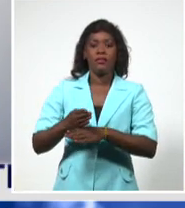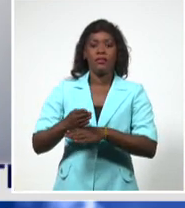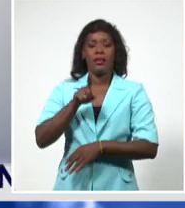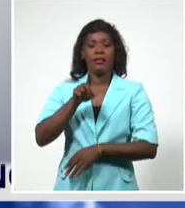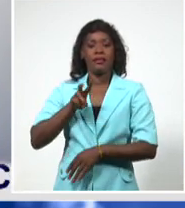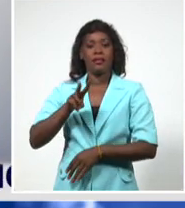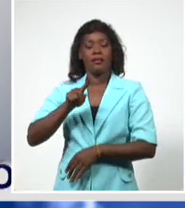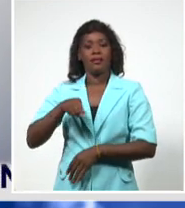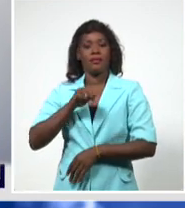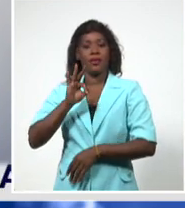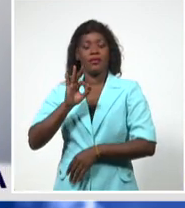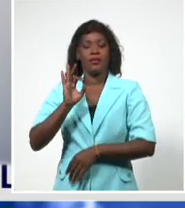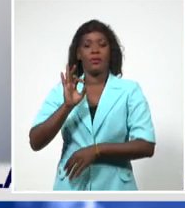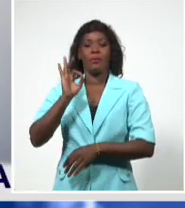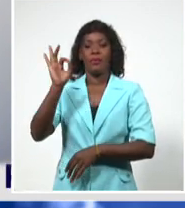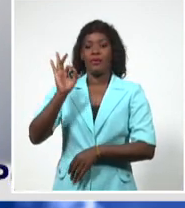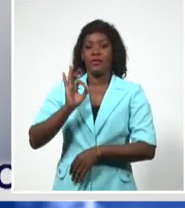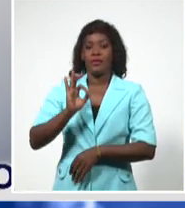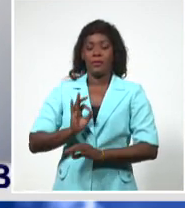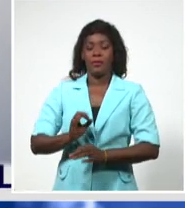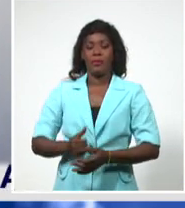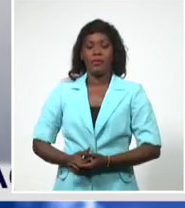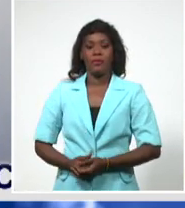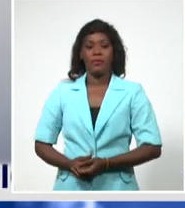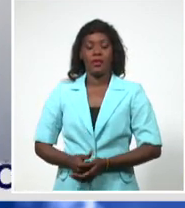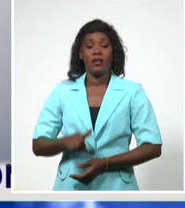13,8%. 530, el